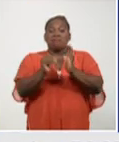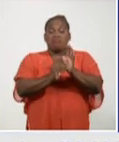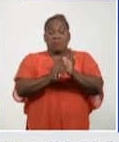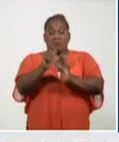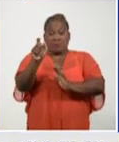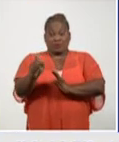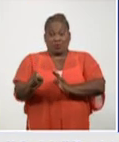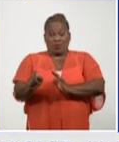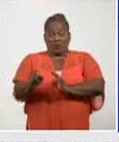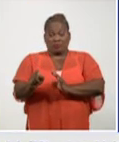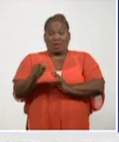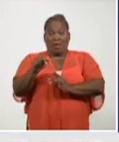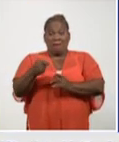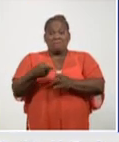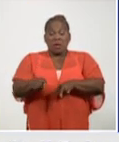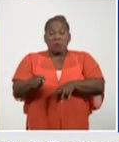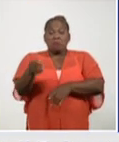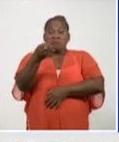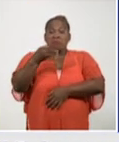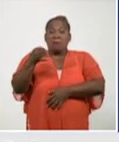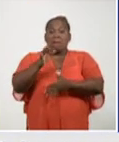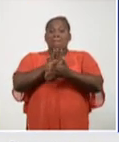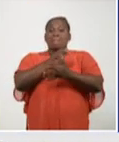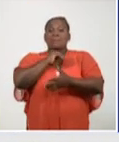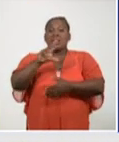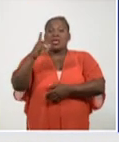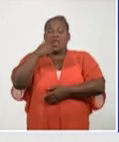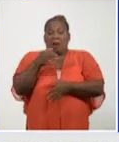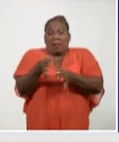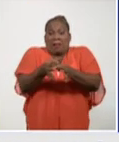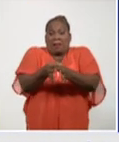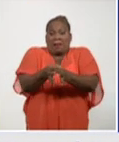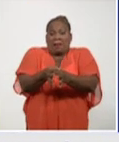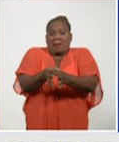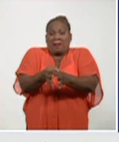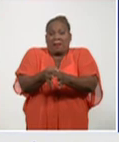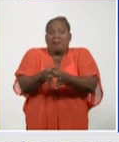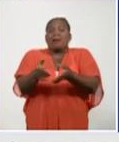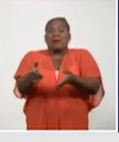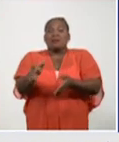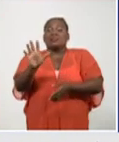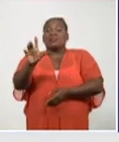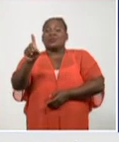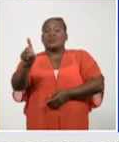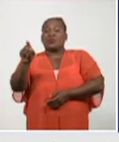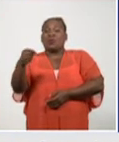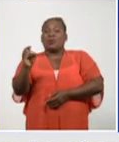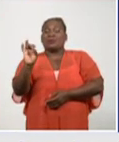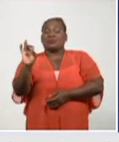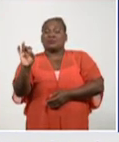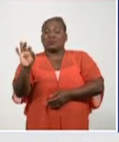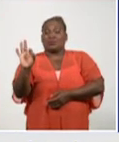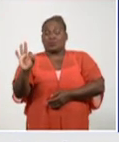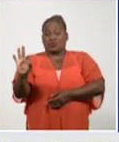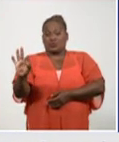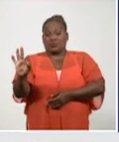Pero Mella, que es un municipio pequeño, una tasa de 51,78,